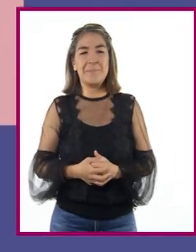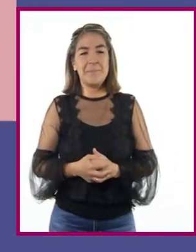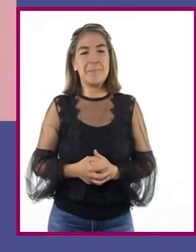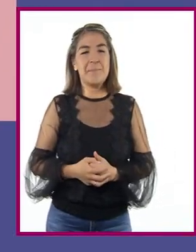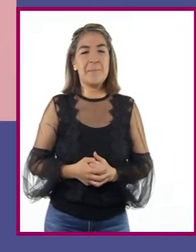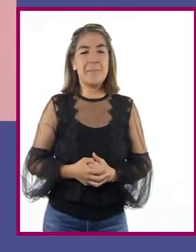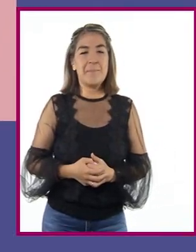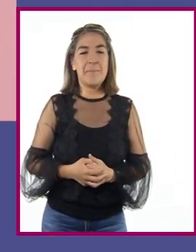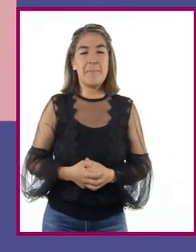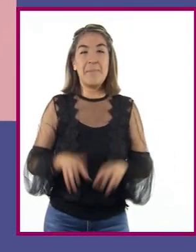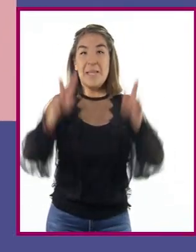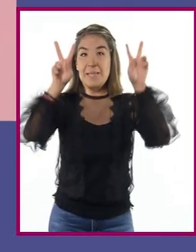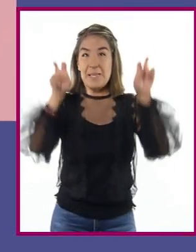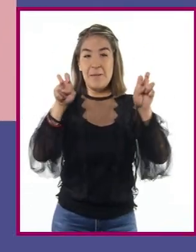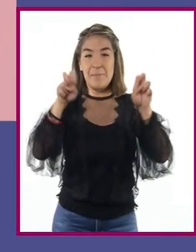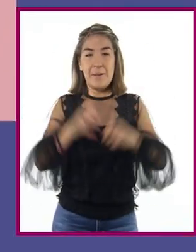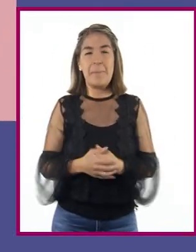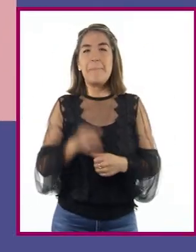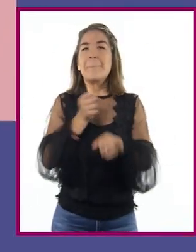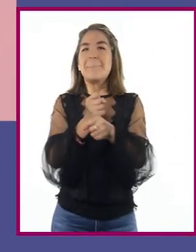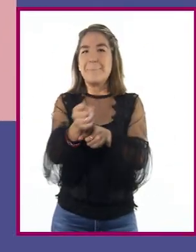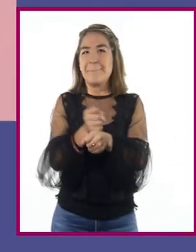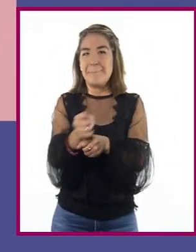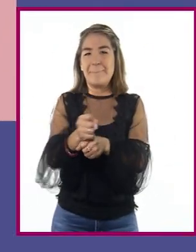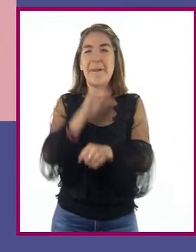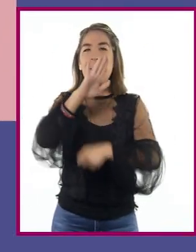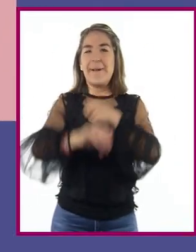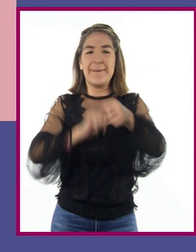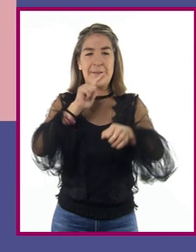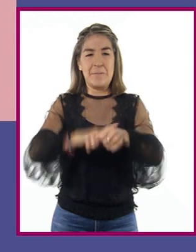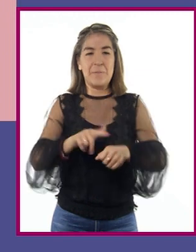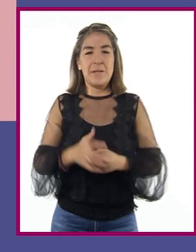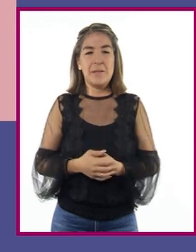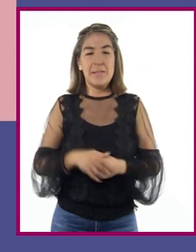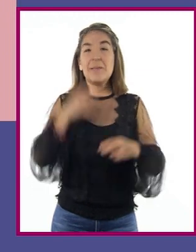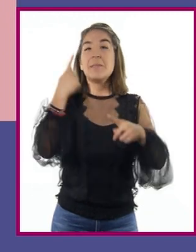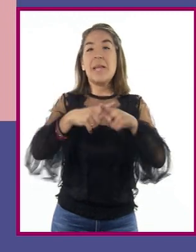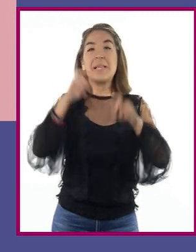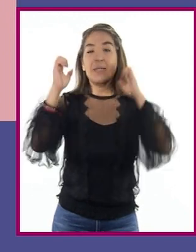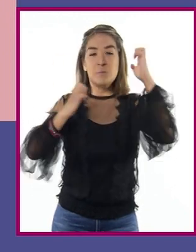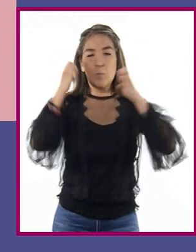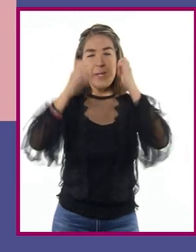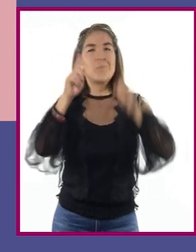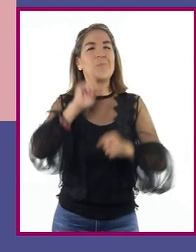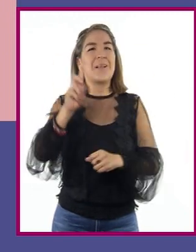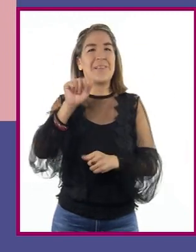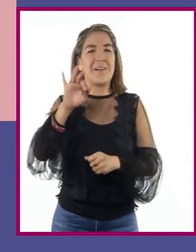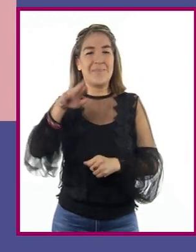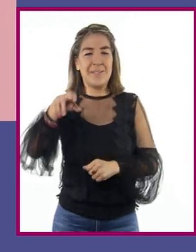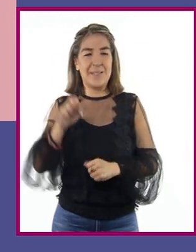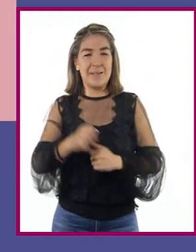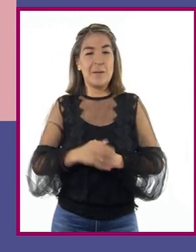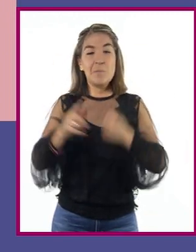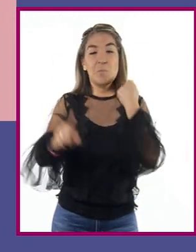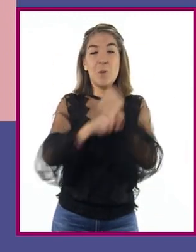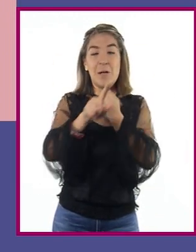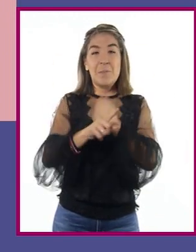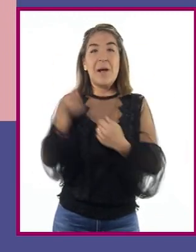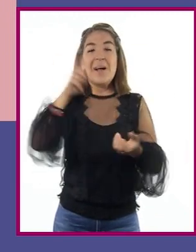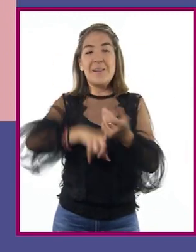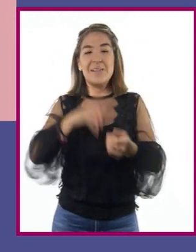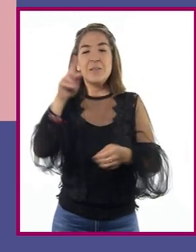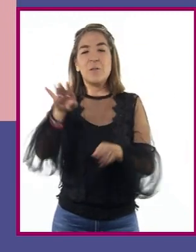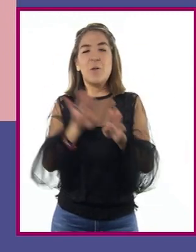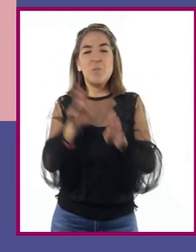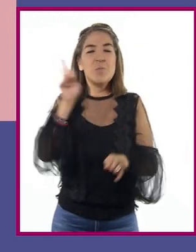Tema: maltrato animal. Expositor: Dafne Hernández. Problema: experimentar con animales